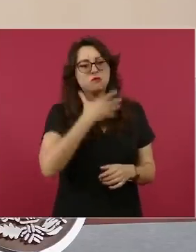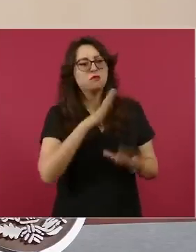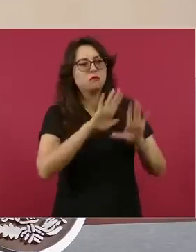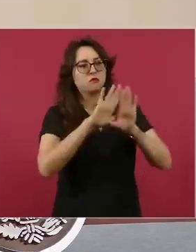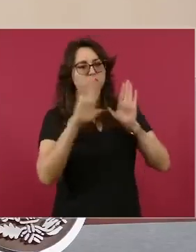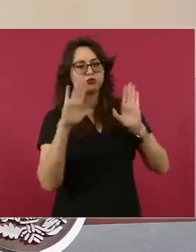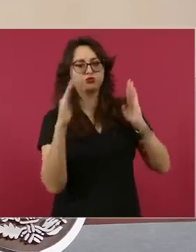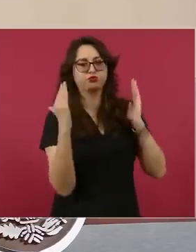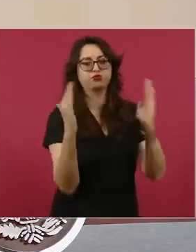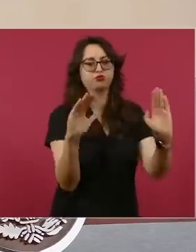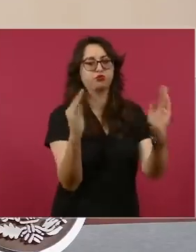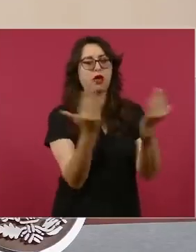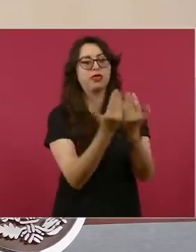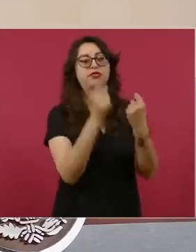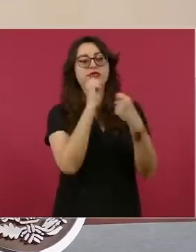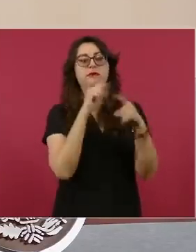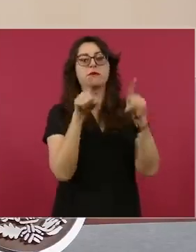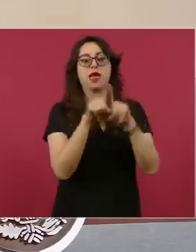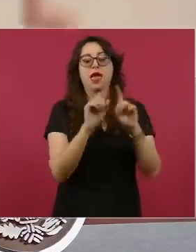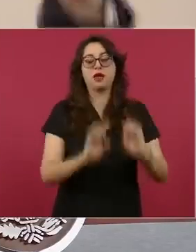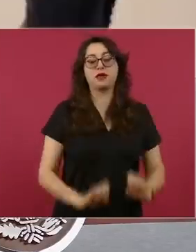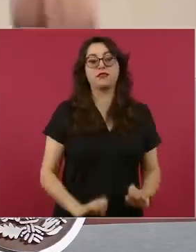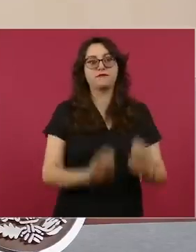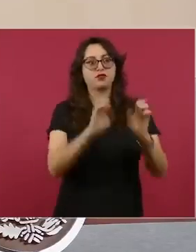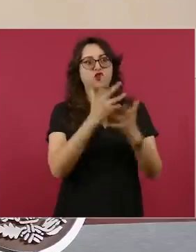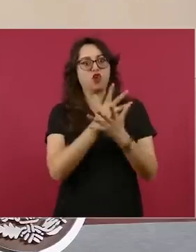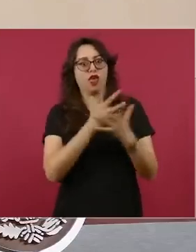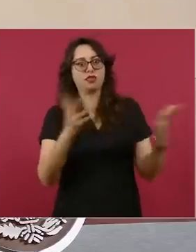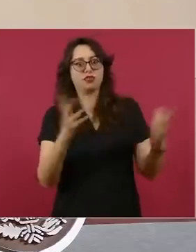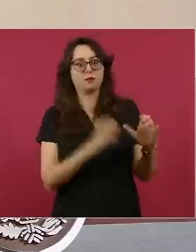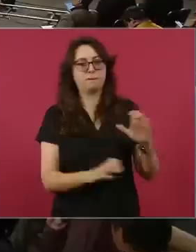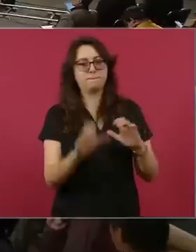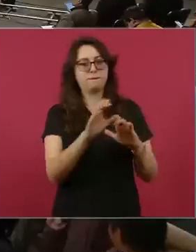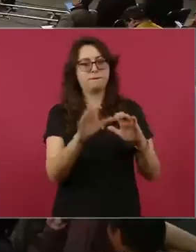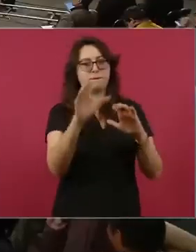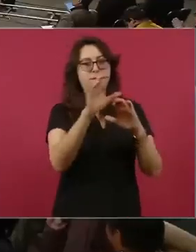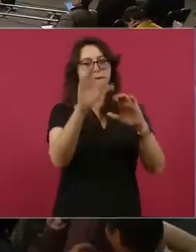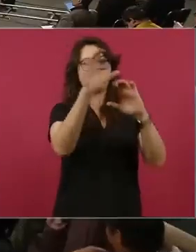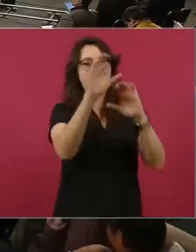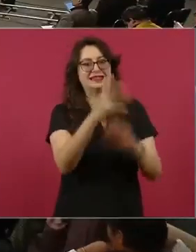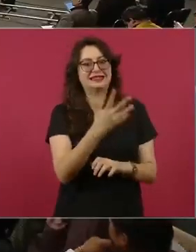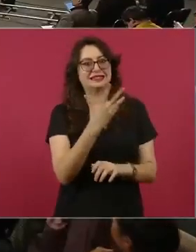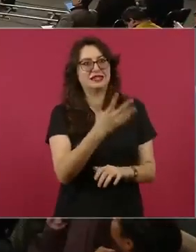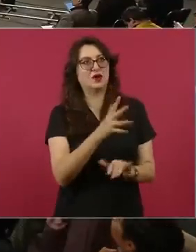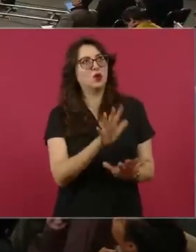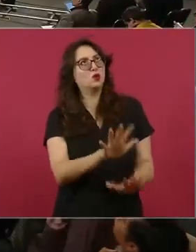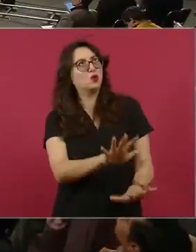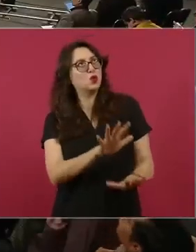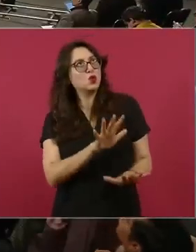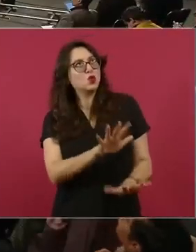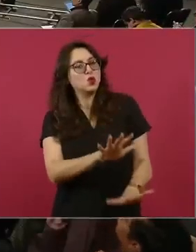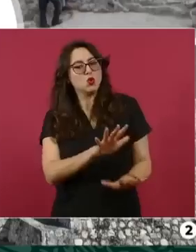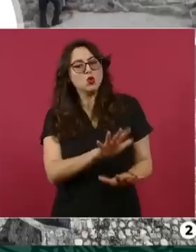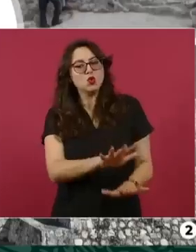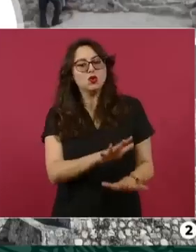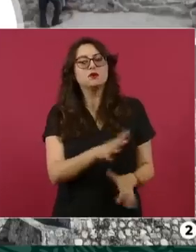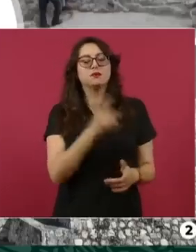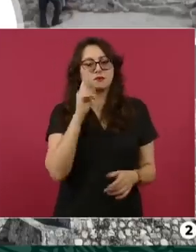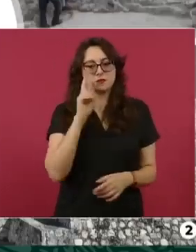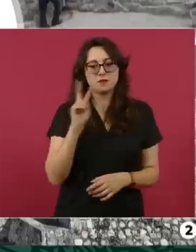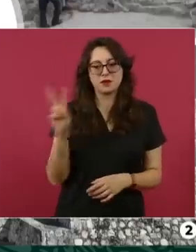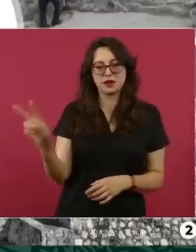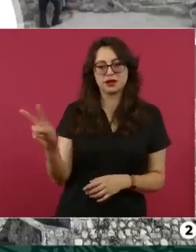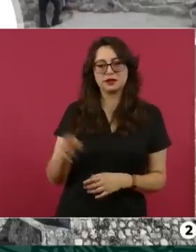edificio de los 5 pisos que pueden observar en esta fotografía. Es un edificio impresionante, y los Acbés 1 y